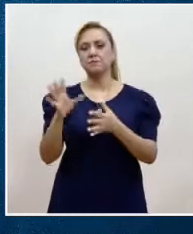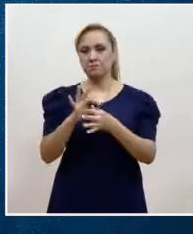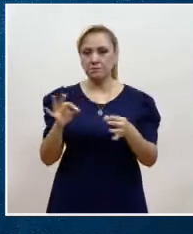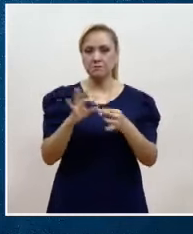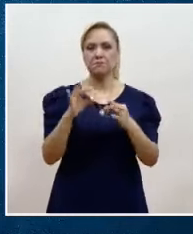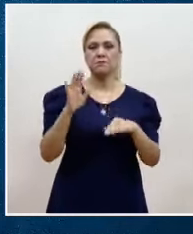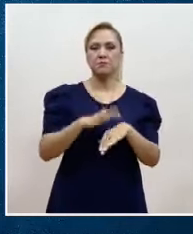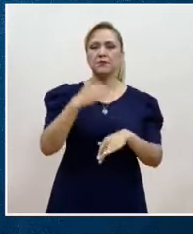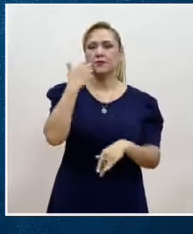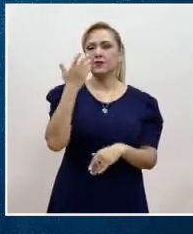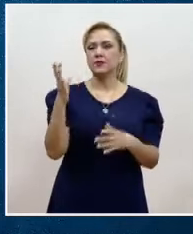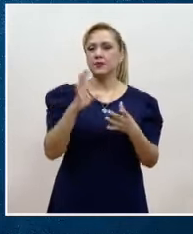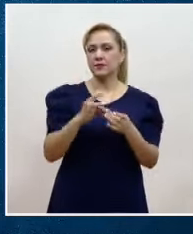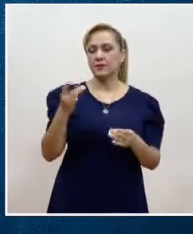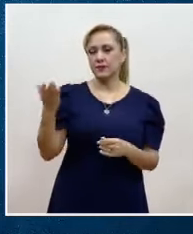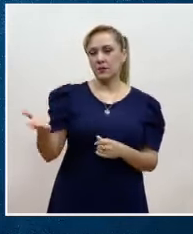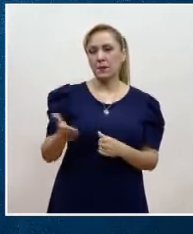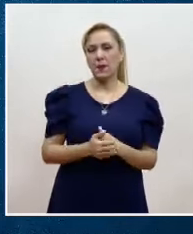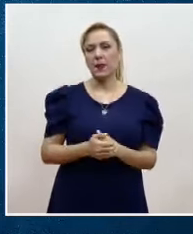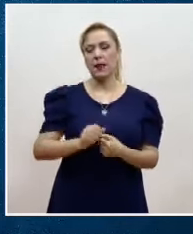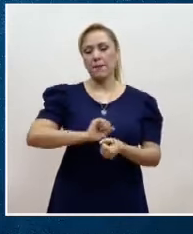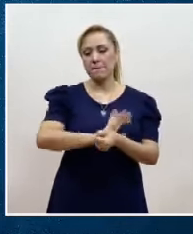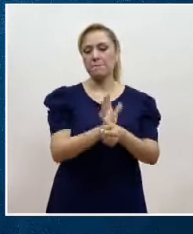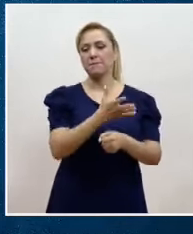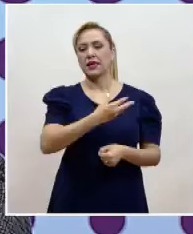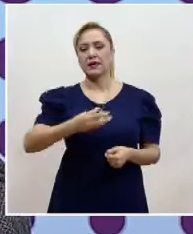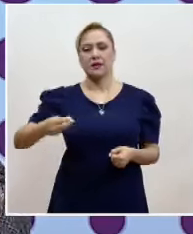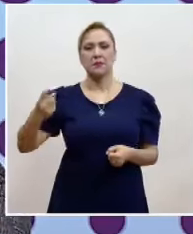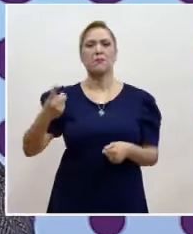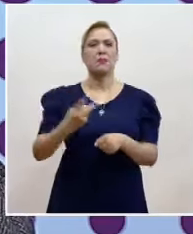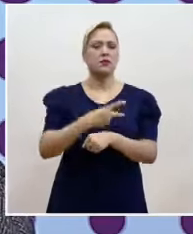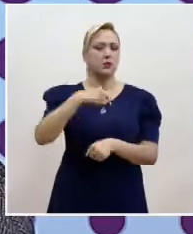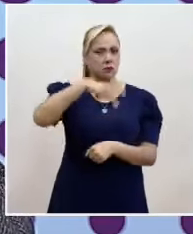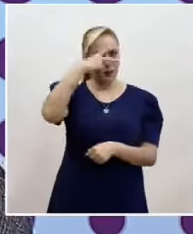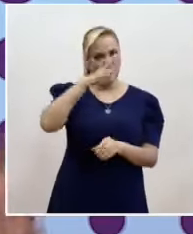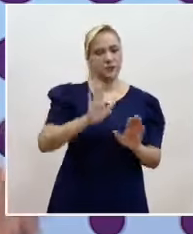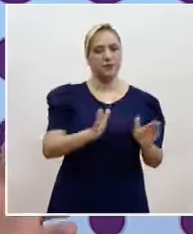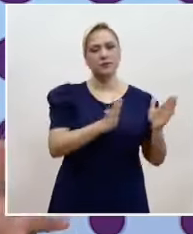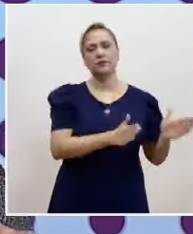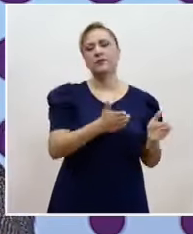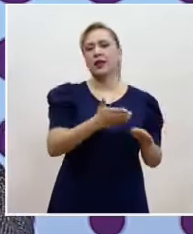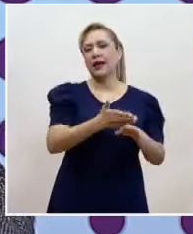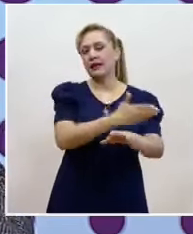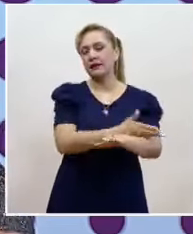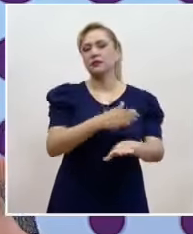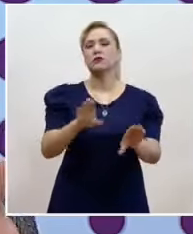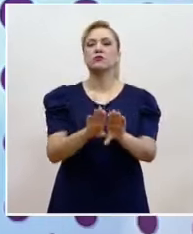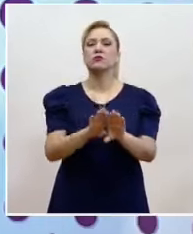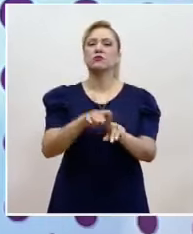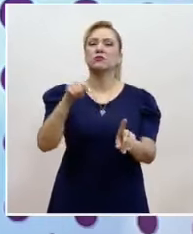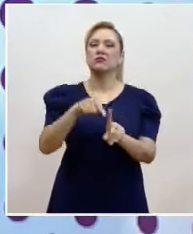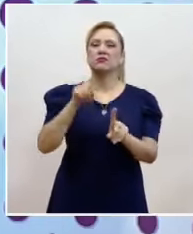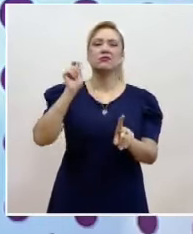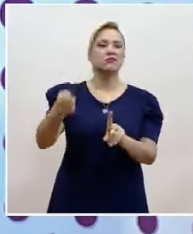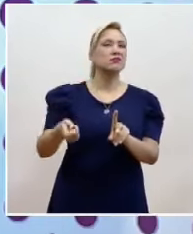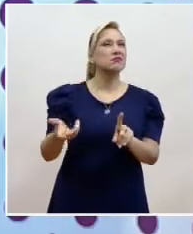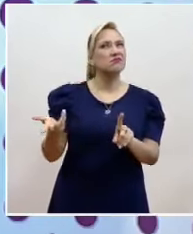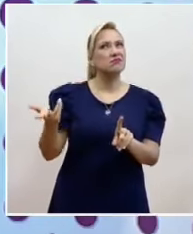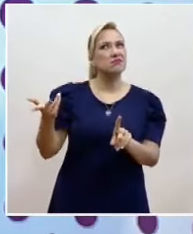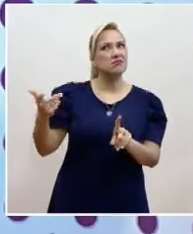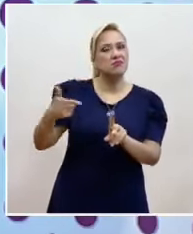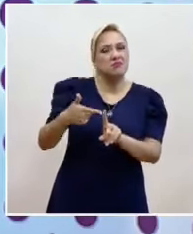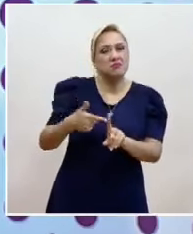ahondando. Quisiera sobre el tema de la pandemia, sobre lo que se ha hecho en México, pero antes de eso, Arturo, se habla de los principios rectores de la justicia digital.